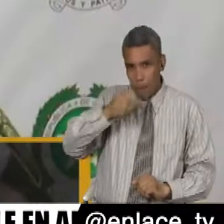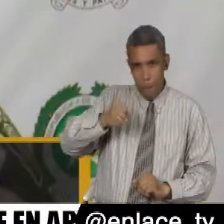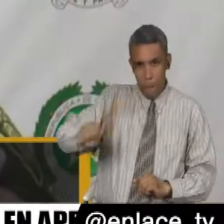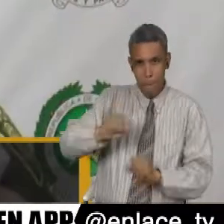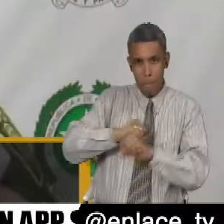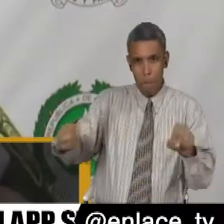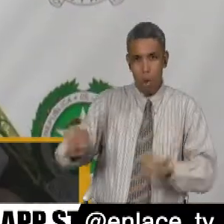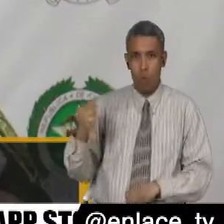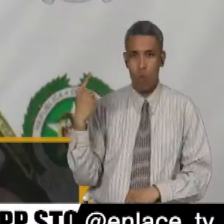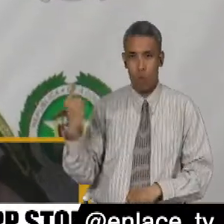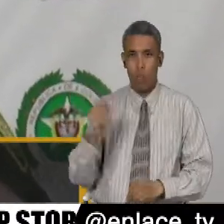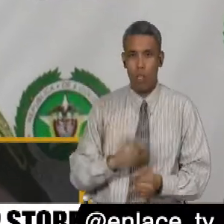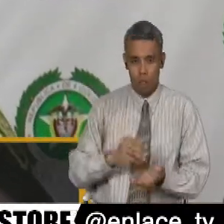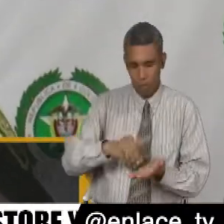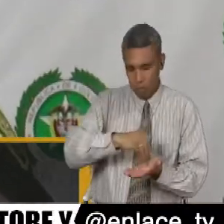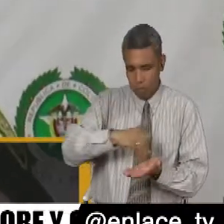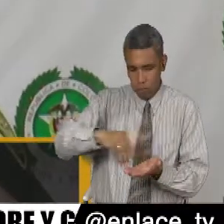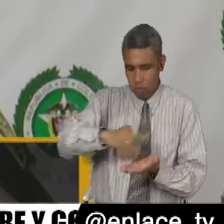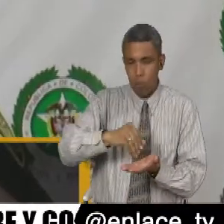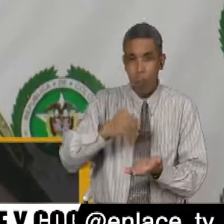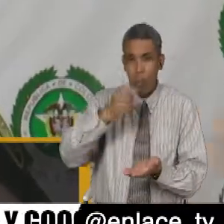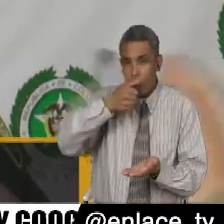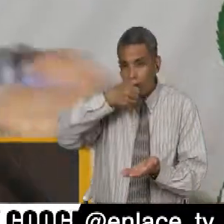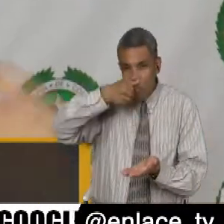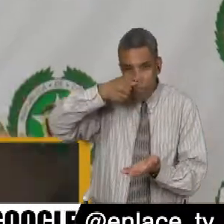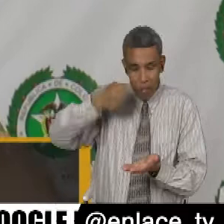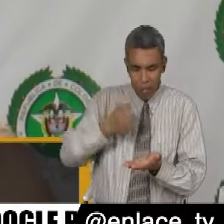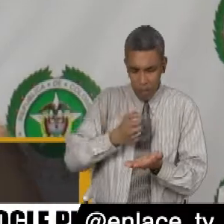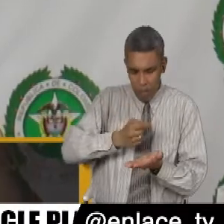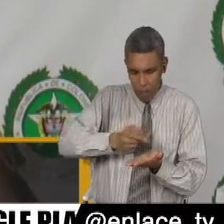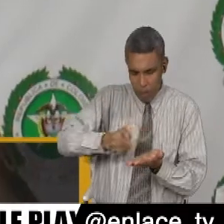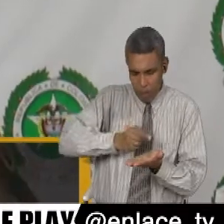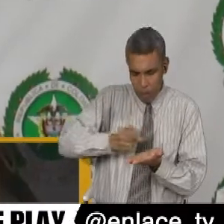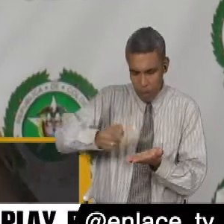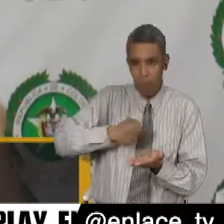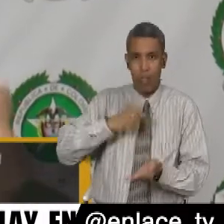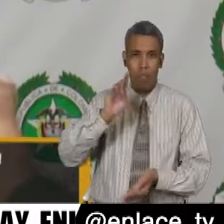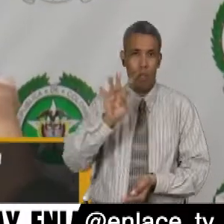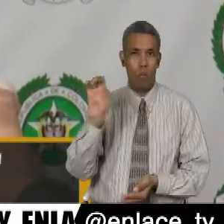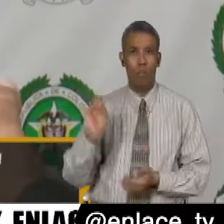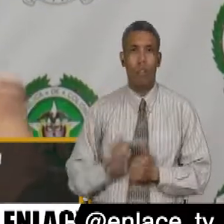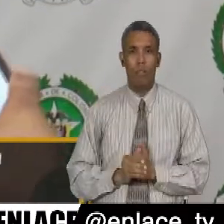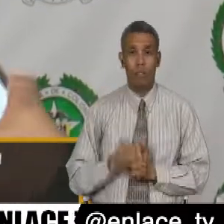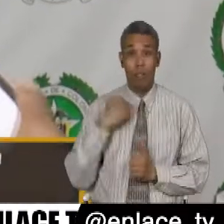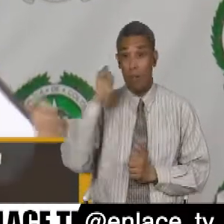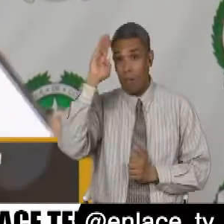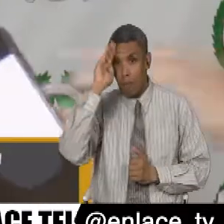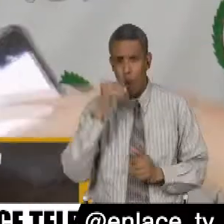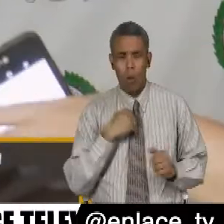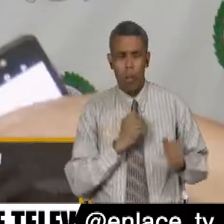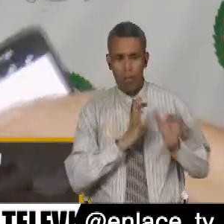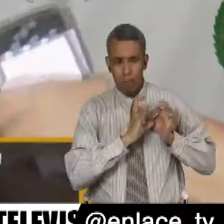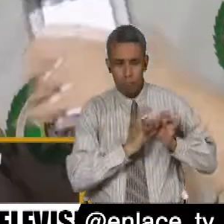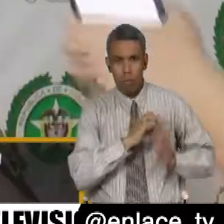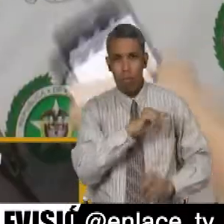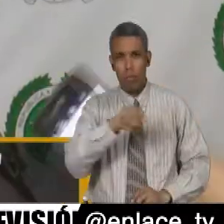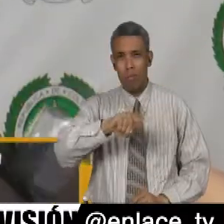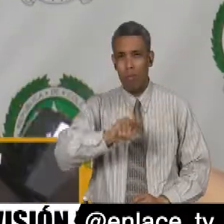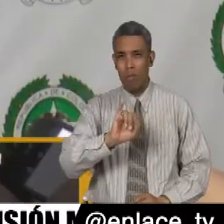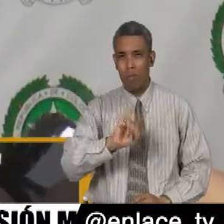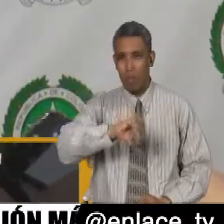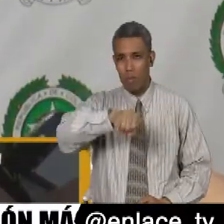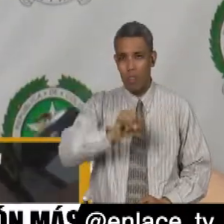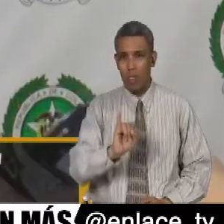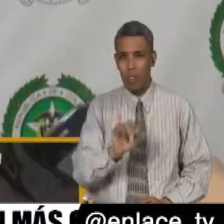bueno en desarrollo las diferentes actividades de búsqueda localización y en conjunto con policía judicial inteligencia y sobre todo con el trabajo